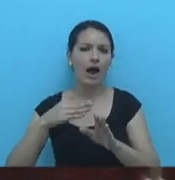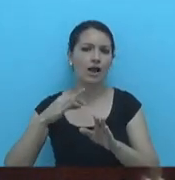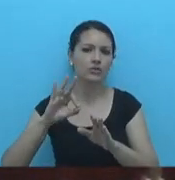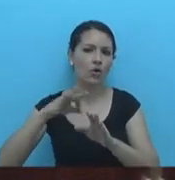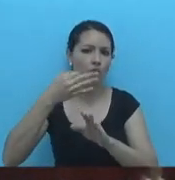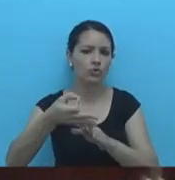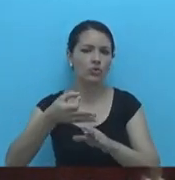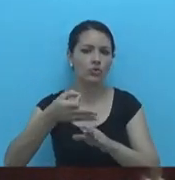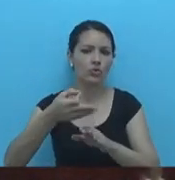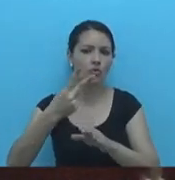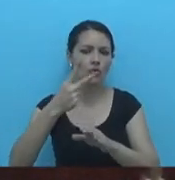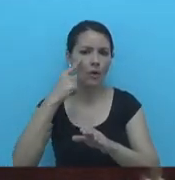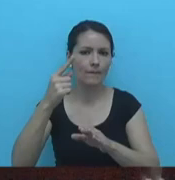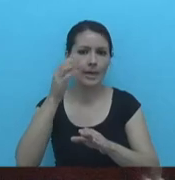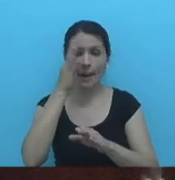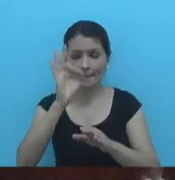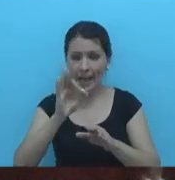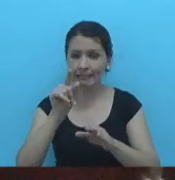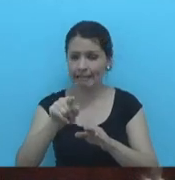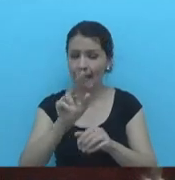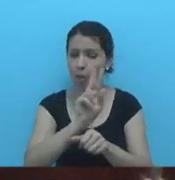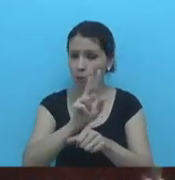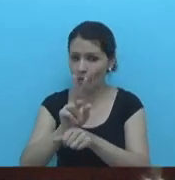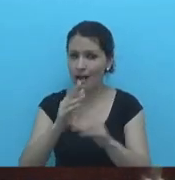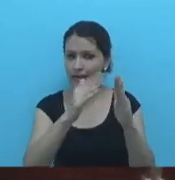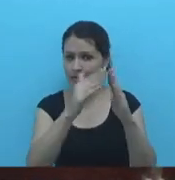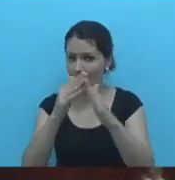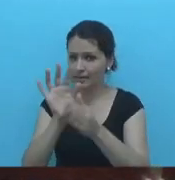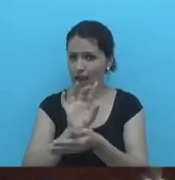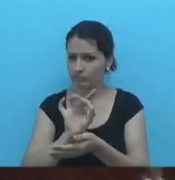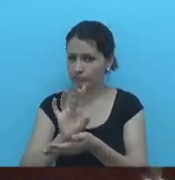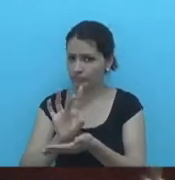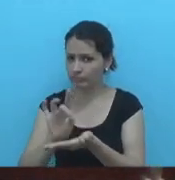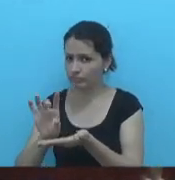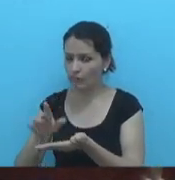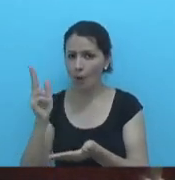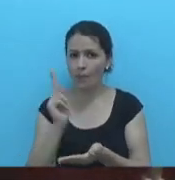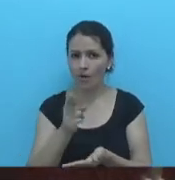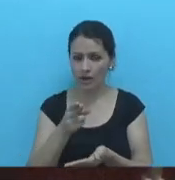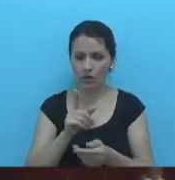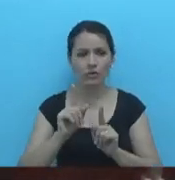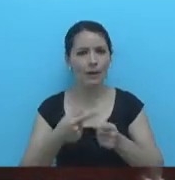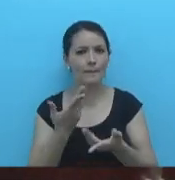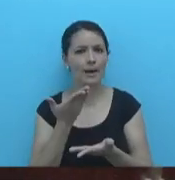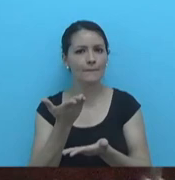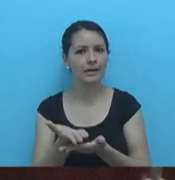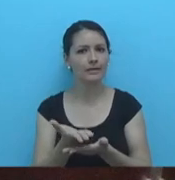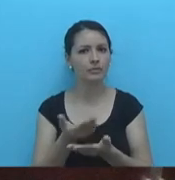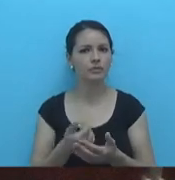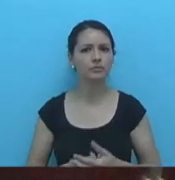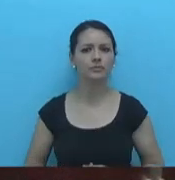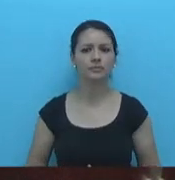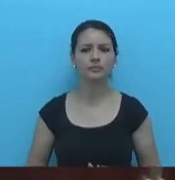solo prorrogamos los desalojos y la emergencia, sino que también incorporamos un pedido que nos hacían las